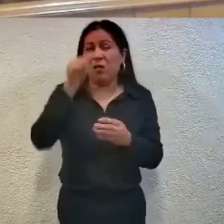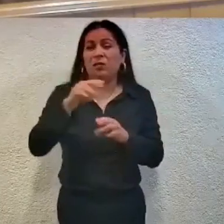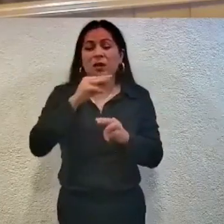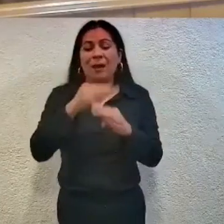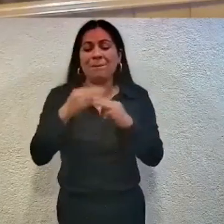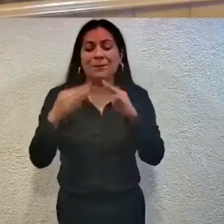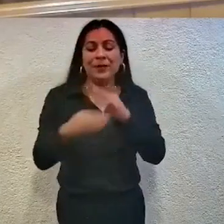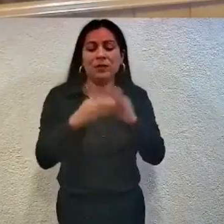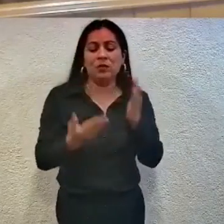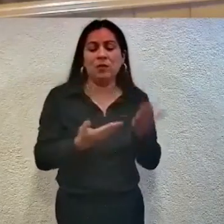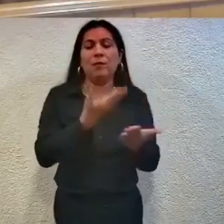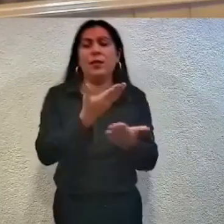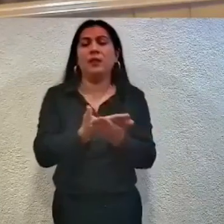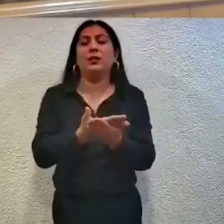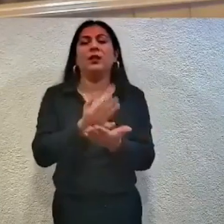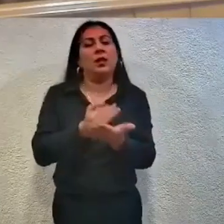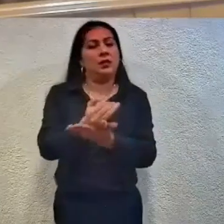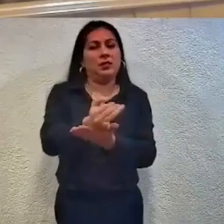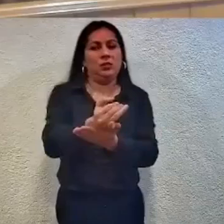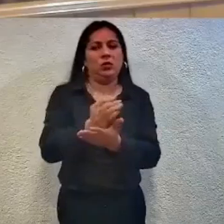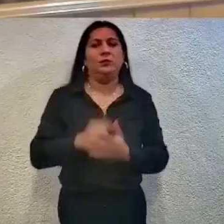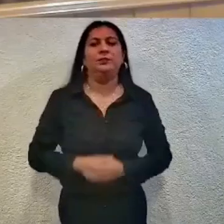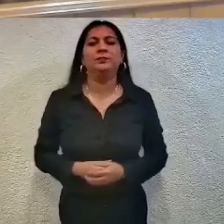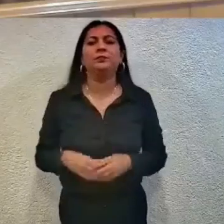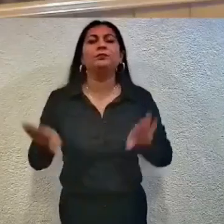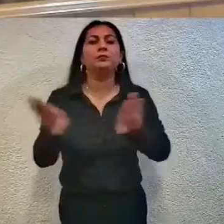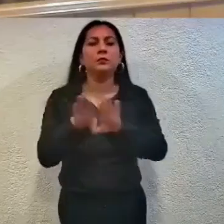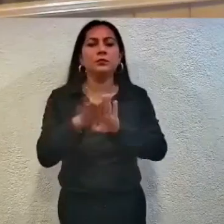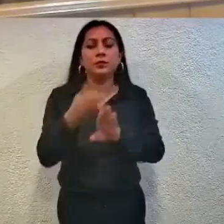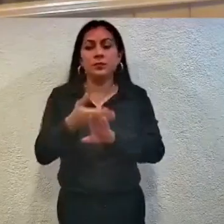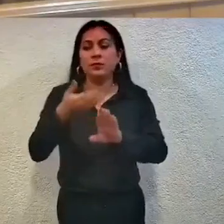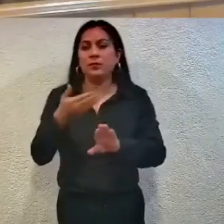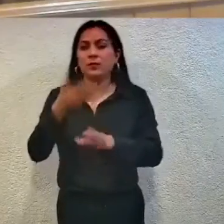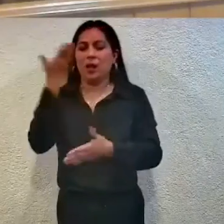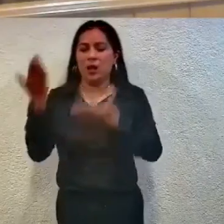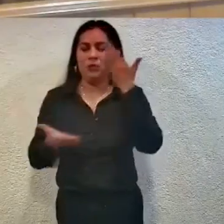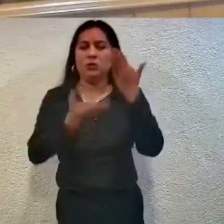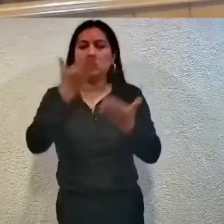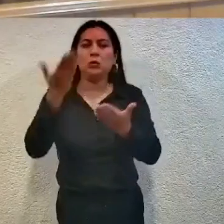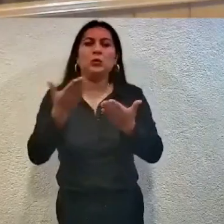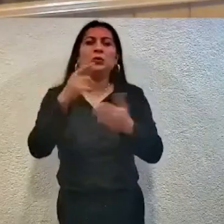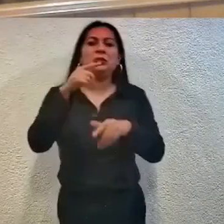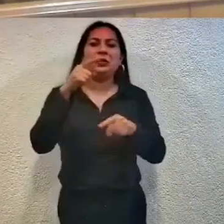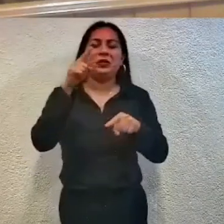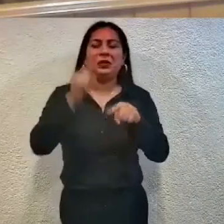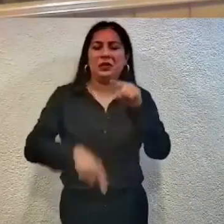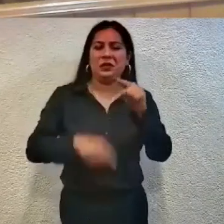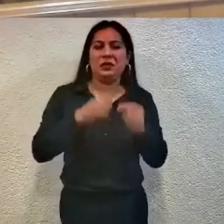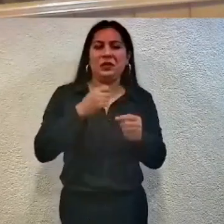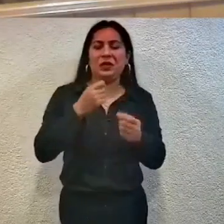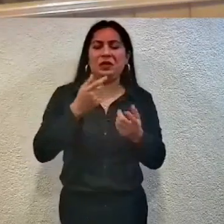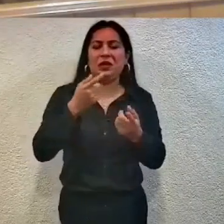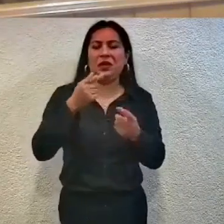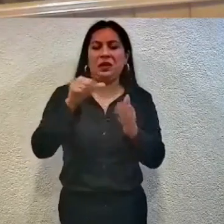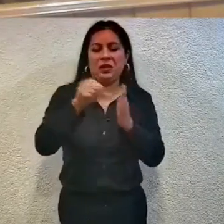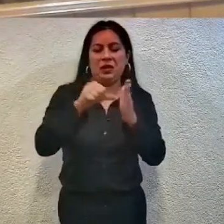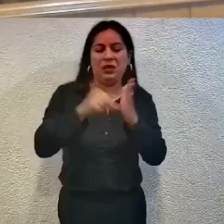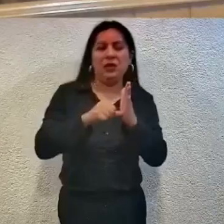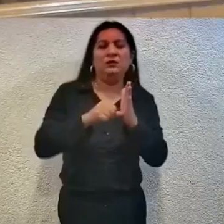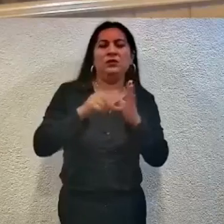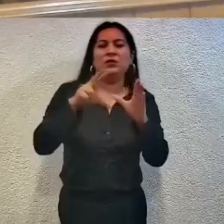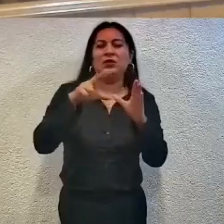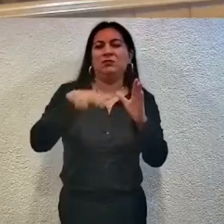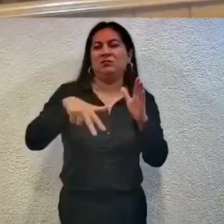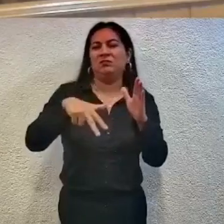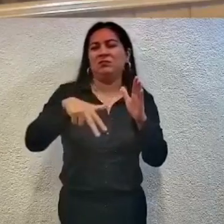se estudiará de acuerdo a la metodología planteada en la sentencia. Como cuestión previa al estudio de la causal de nulidad establecida